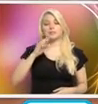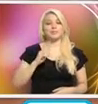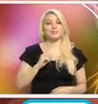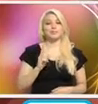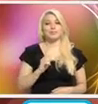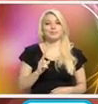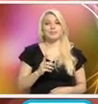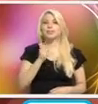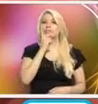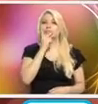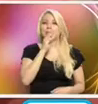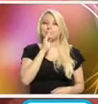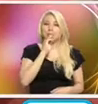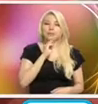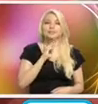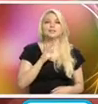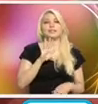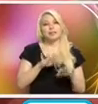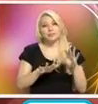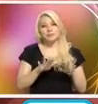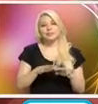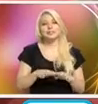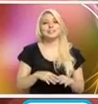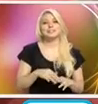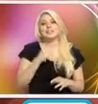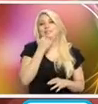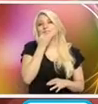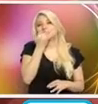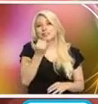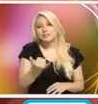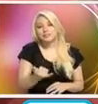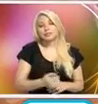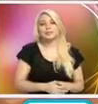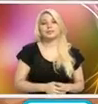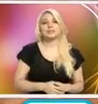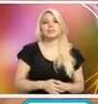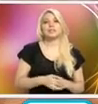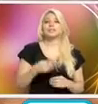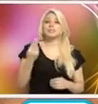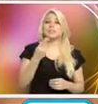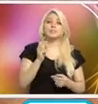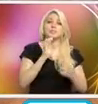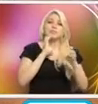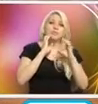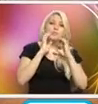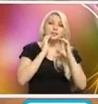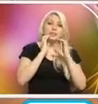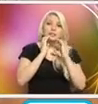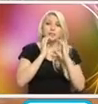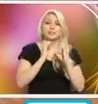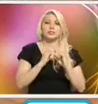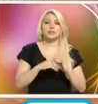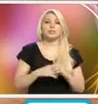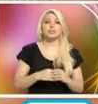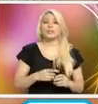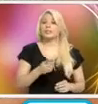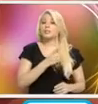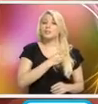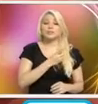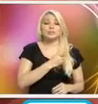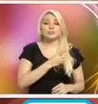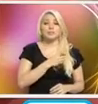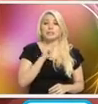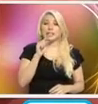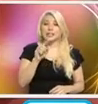te ofrezco una disculpa por lo que te dije o lo que te hice. Eso no sabes lo que puede comunicar con tu hijo, el poder que te puede dar como